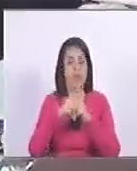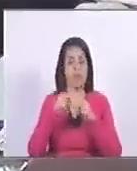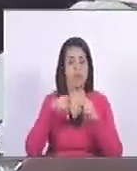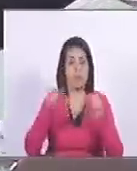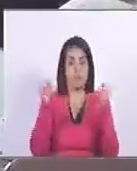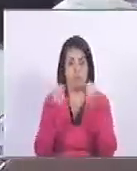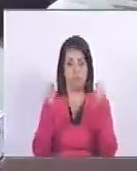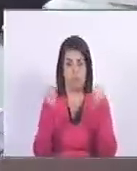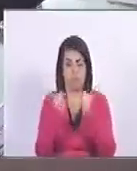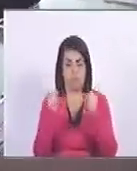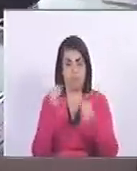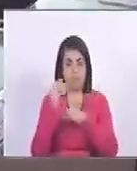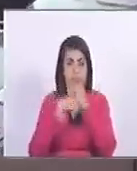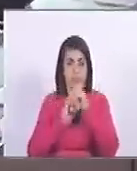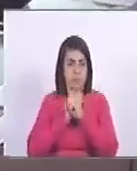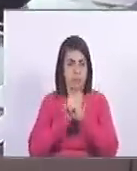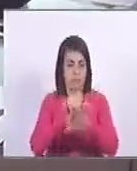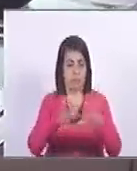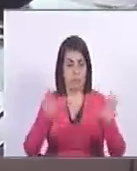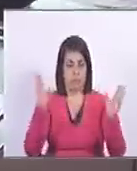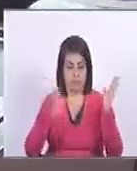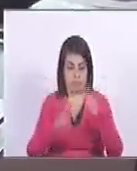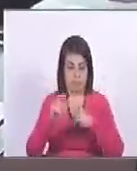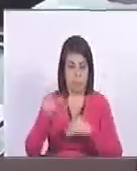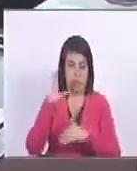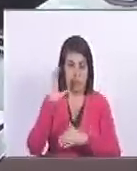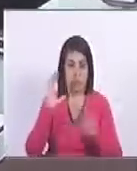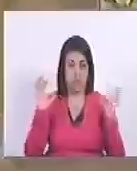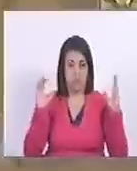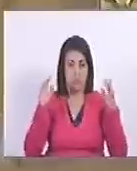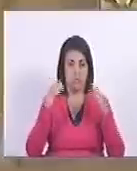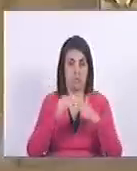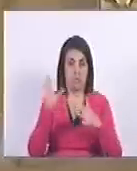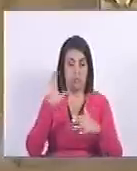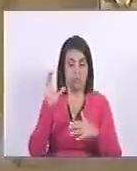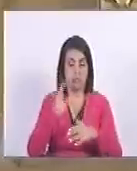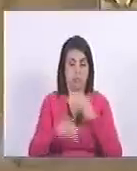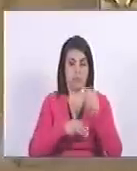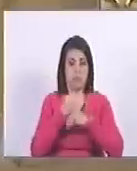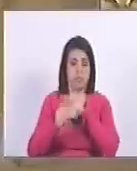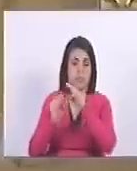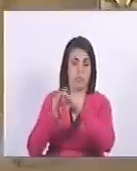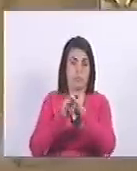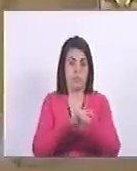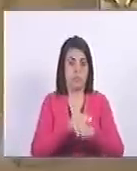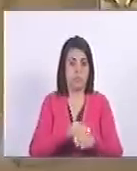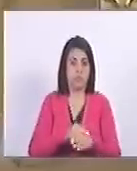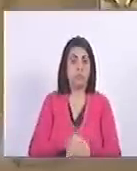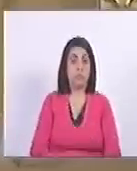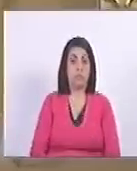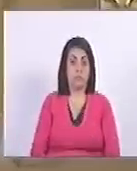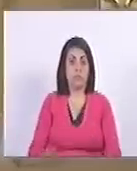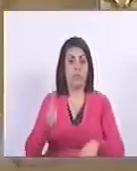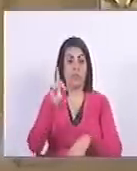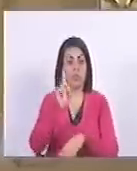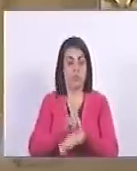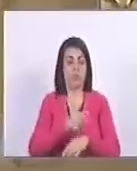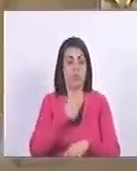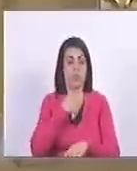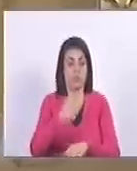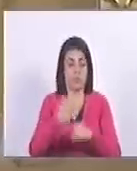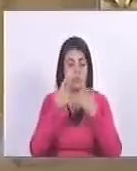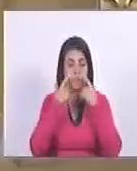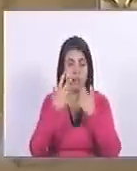Estado Mérida, quien estuvo desplegado, vino a Caracas, reunió a la gente de Caracas y los convocó a hacer un coro, a unificarse en un